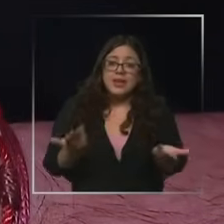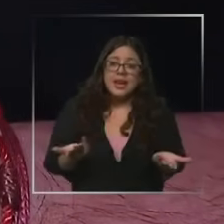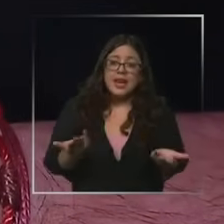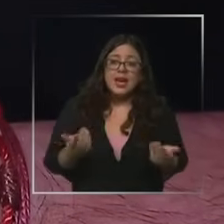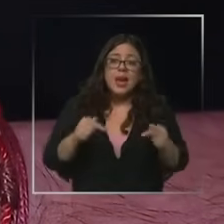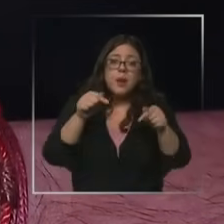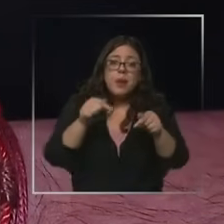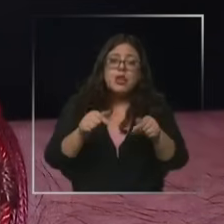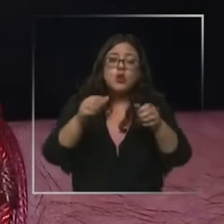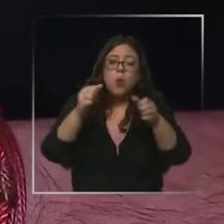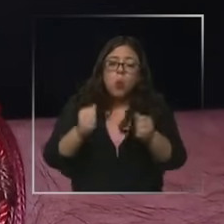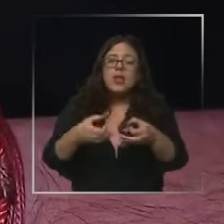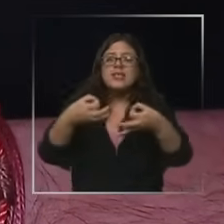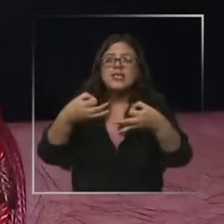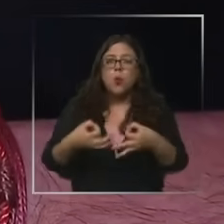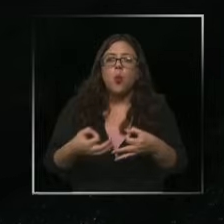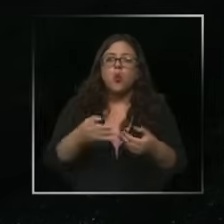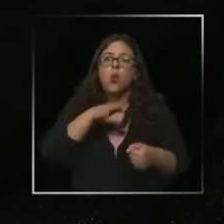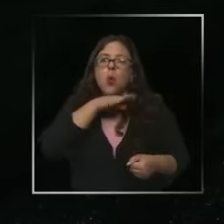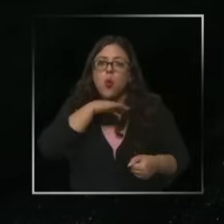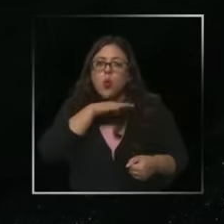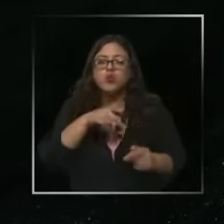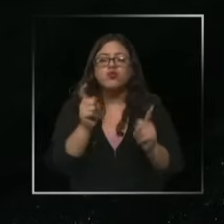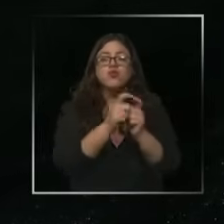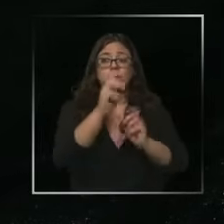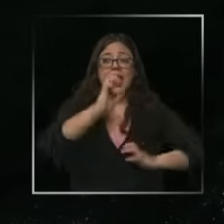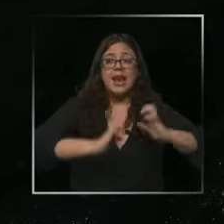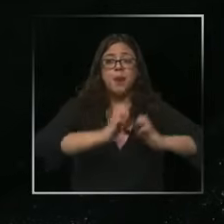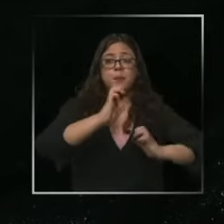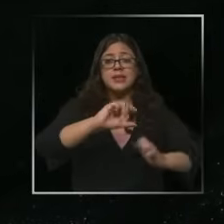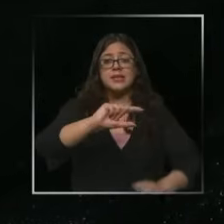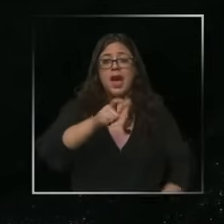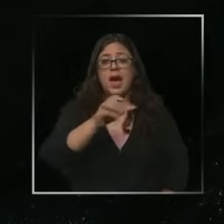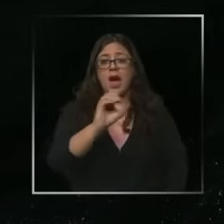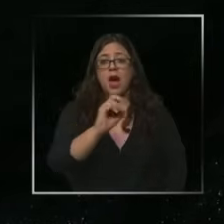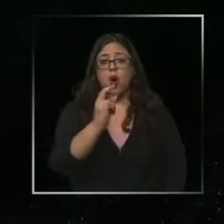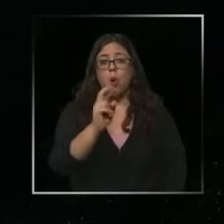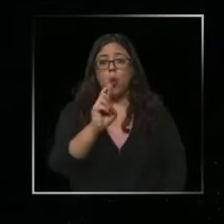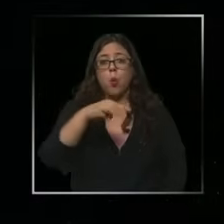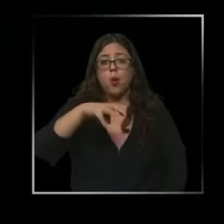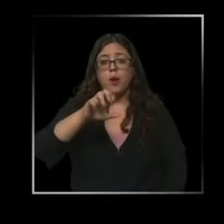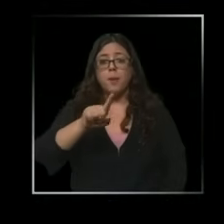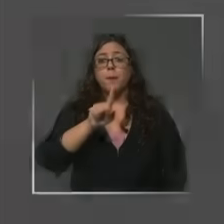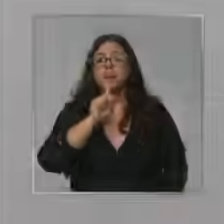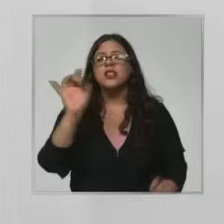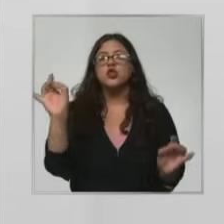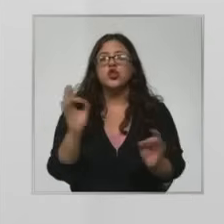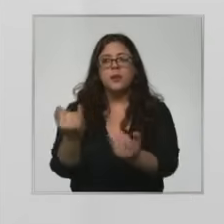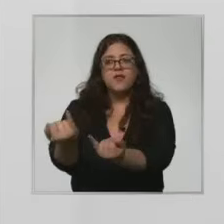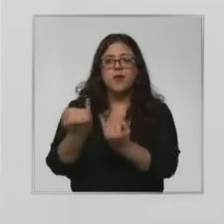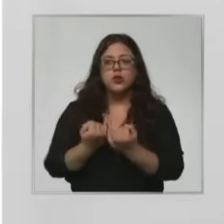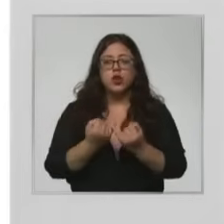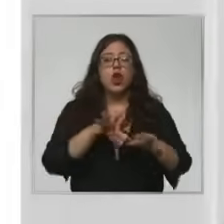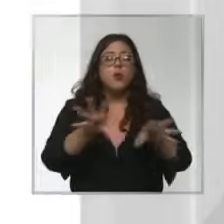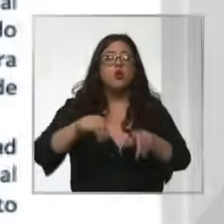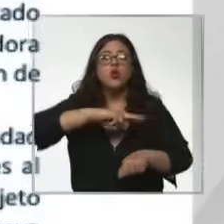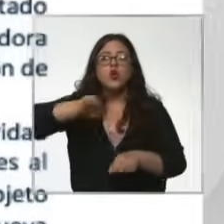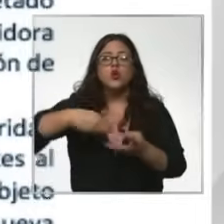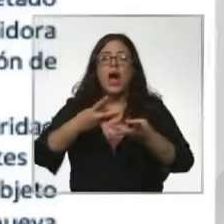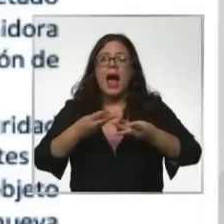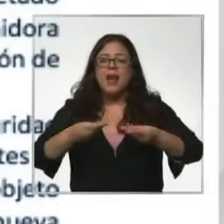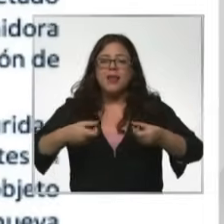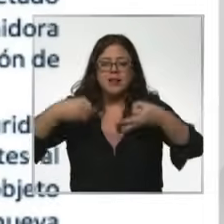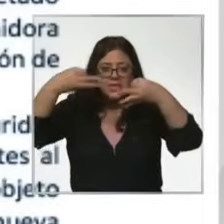empleo se efectúe con seguridad. Contactamos a la empresa Gourmet, que nos envió esta declaración. Nuestros productos son de calidad